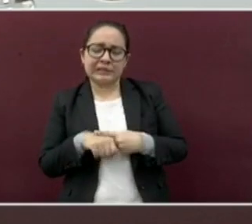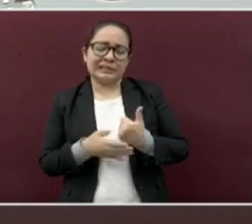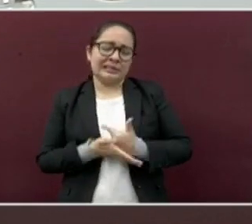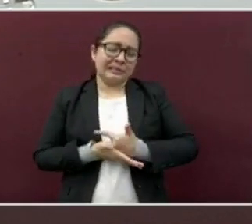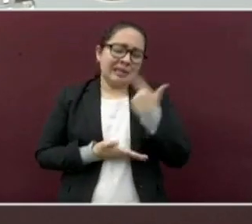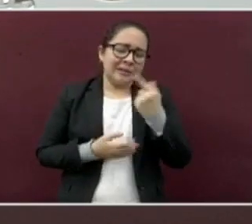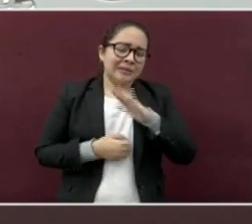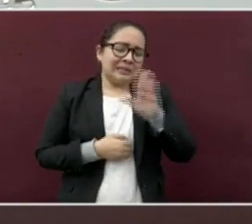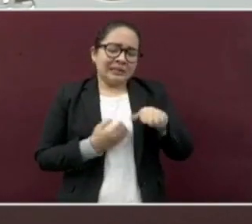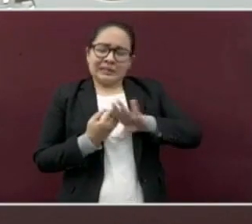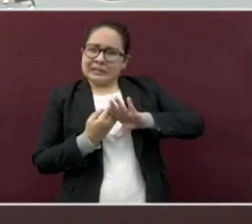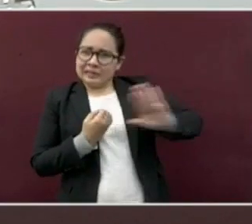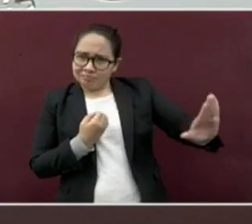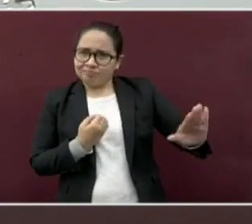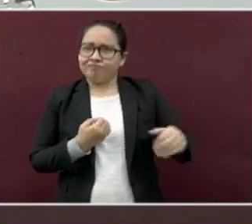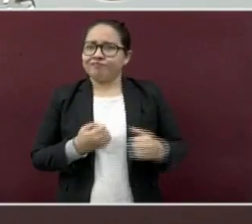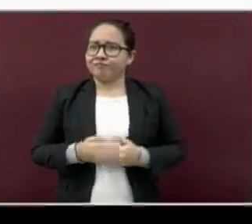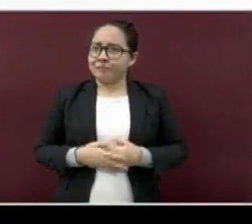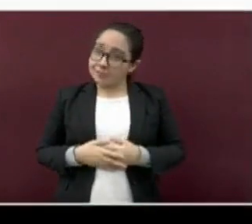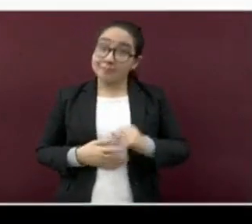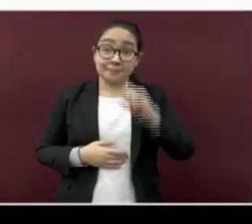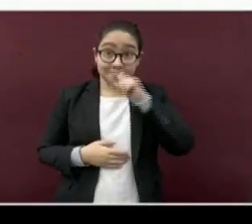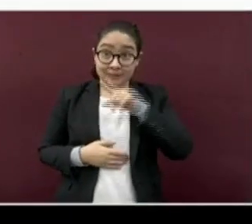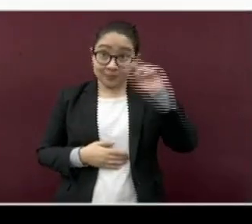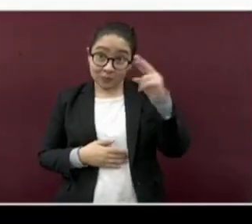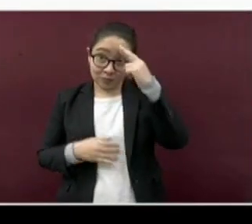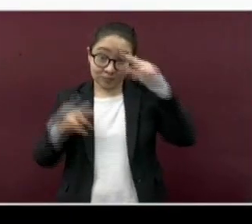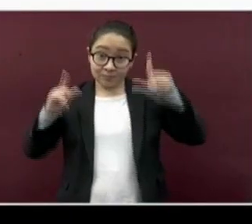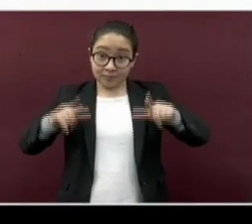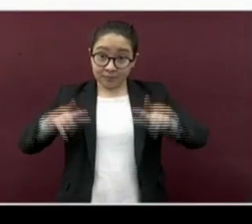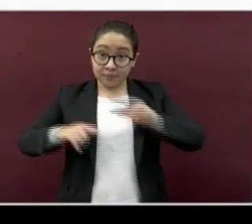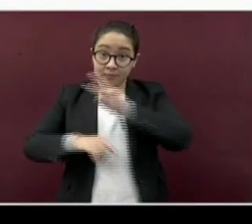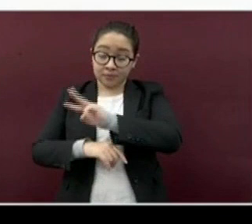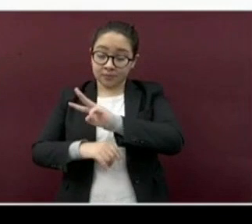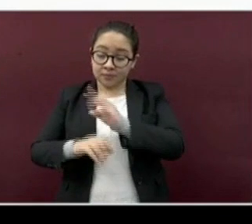mortalidad. Por último, les recuerdo que en